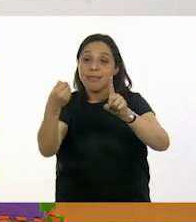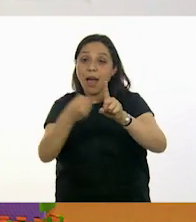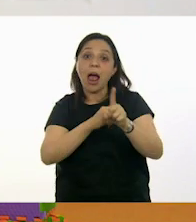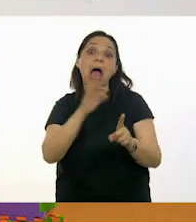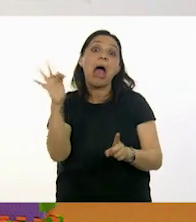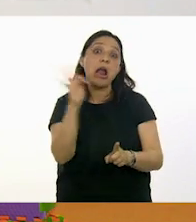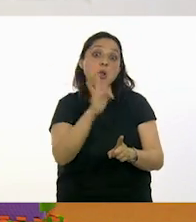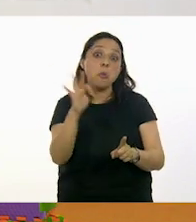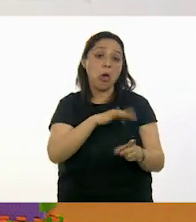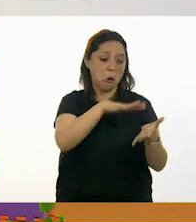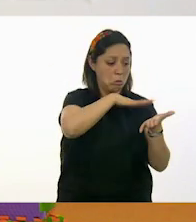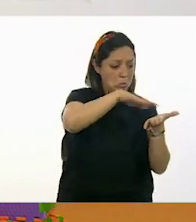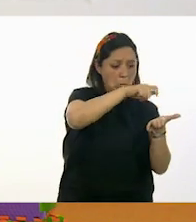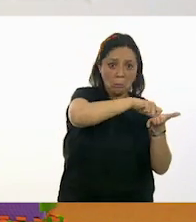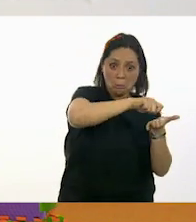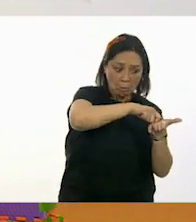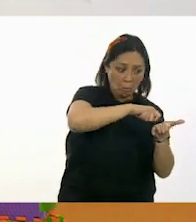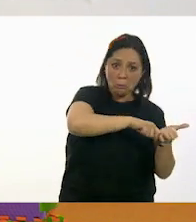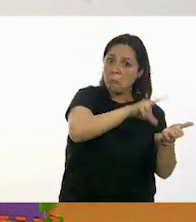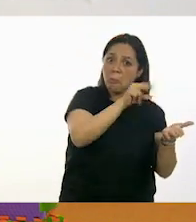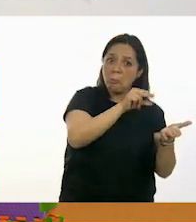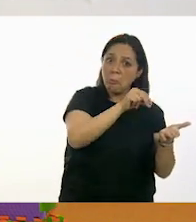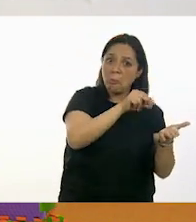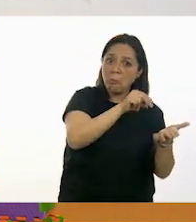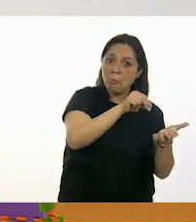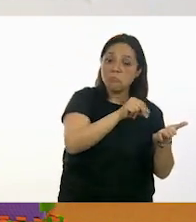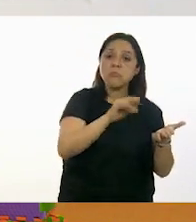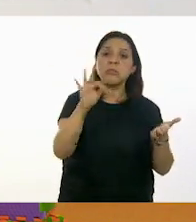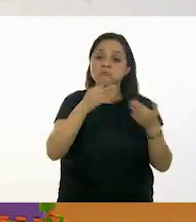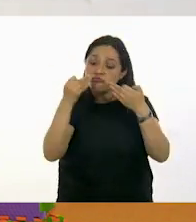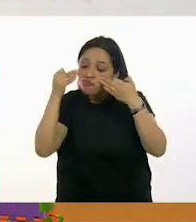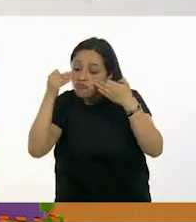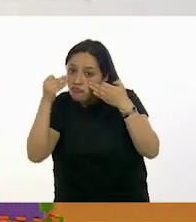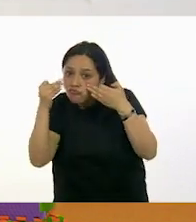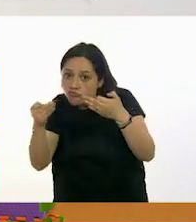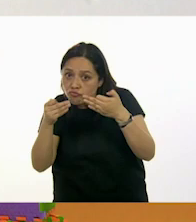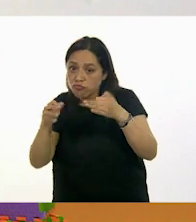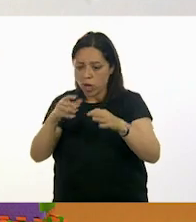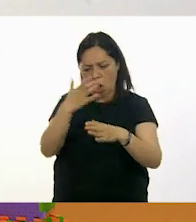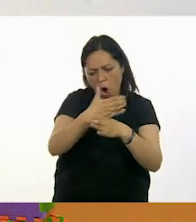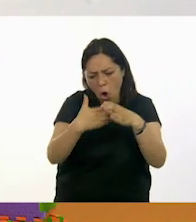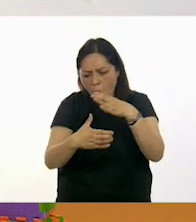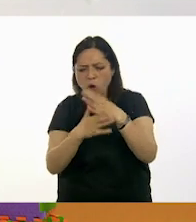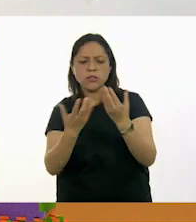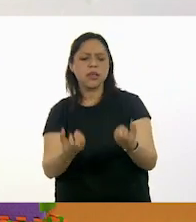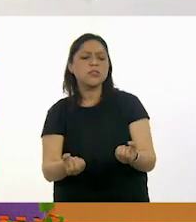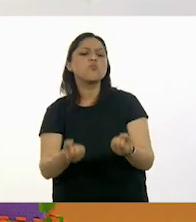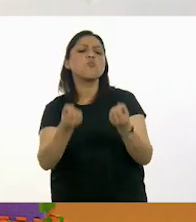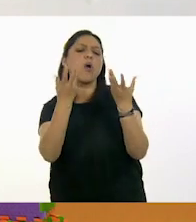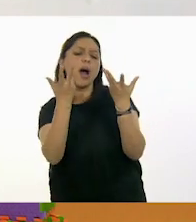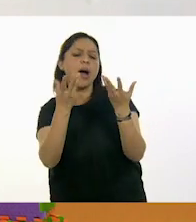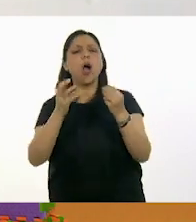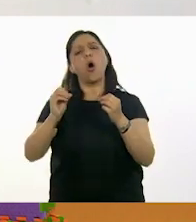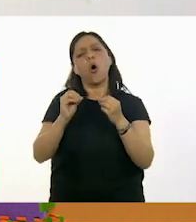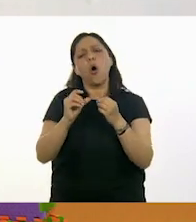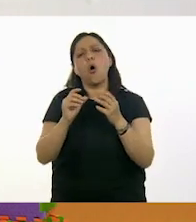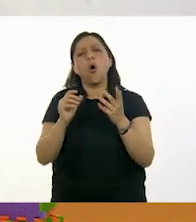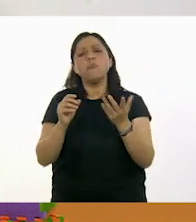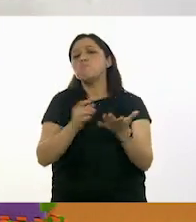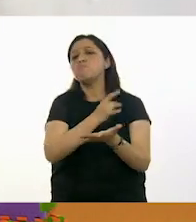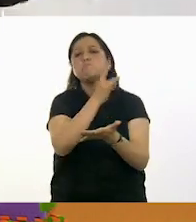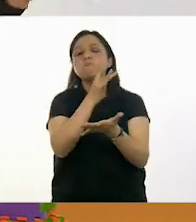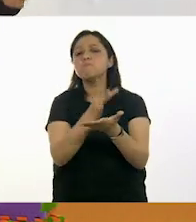contenida en un texto. Podemos ir sacando y viendo cuántos productos tenemos de alguna situación o simplemente verlo como